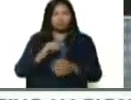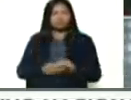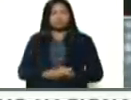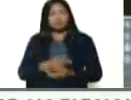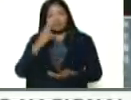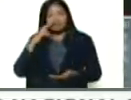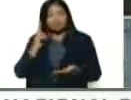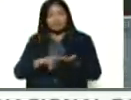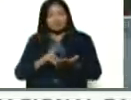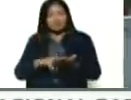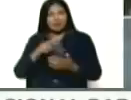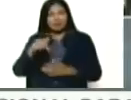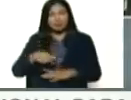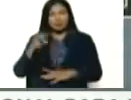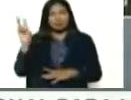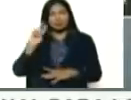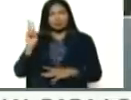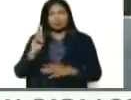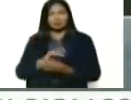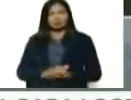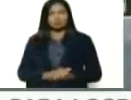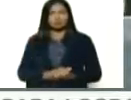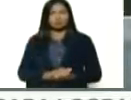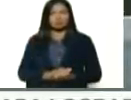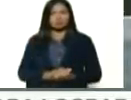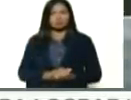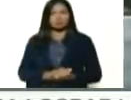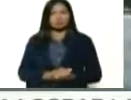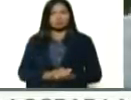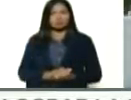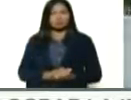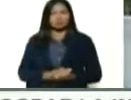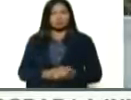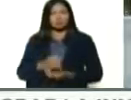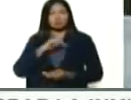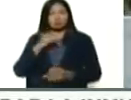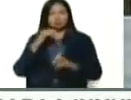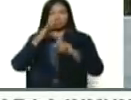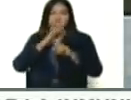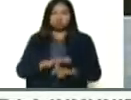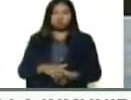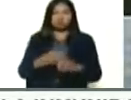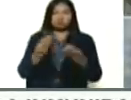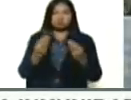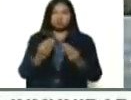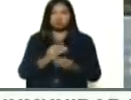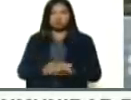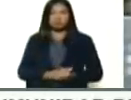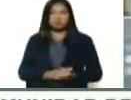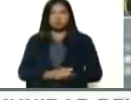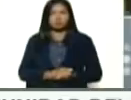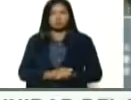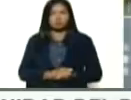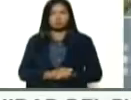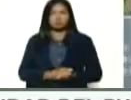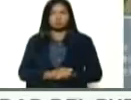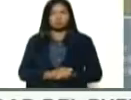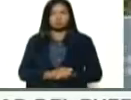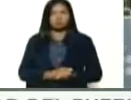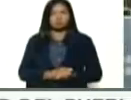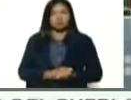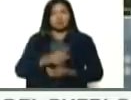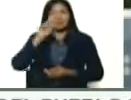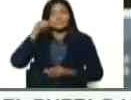verdad desde venezuela que hemos sido sometido también a una guerra